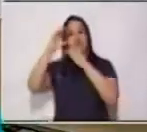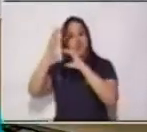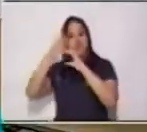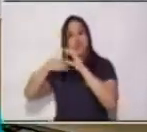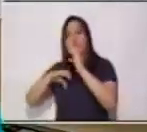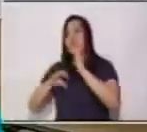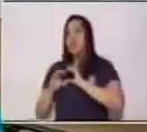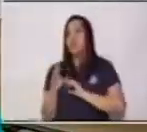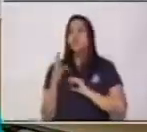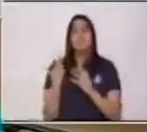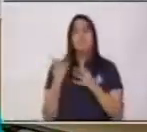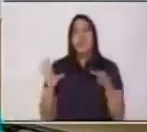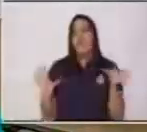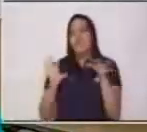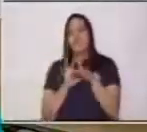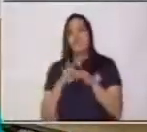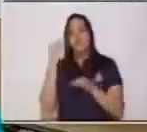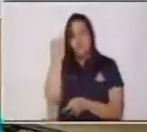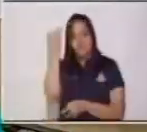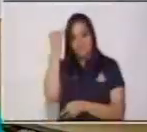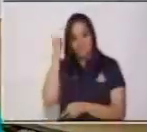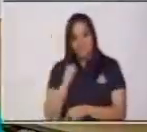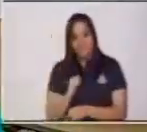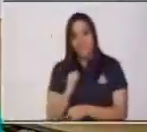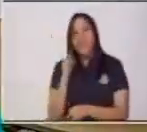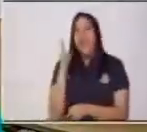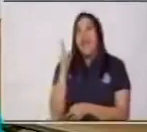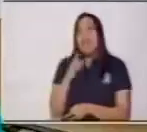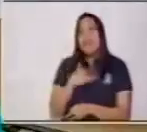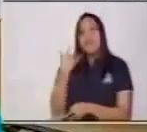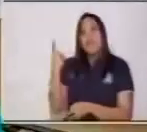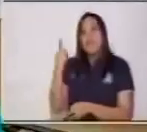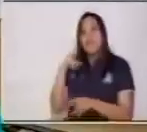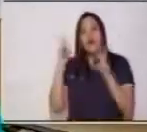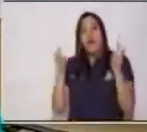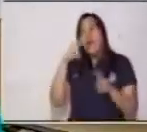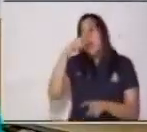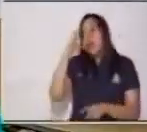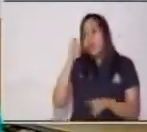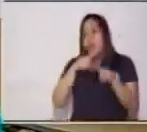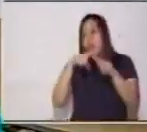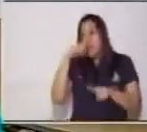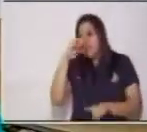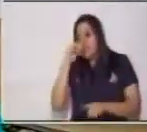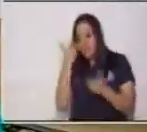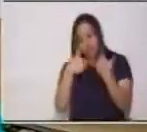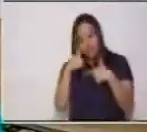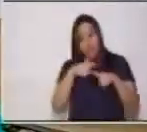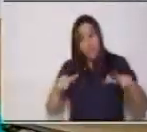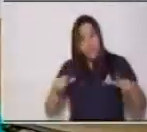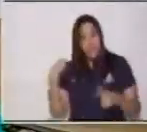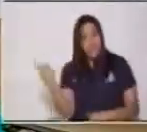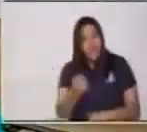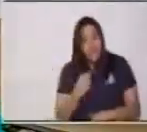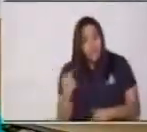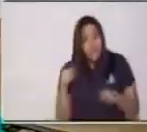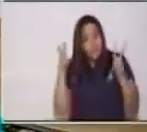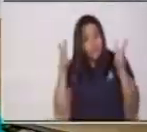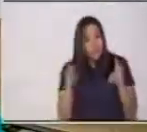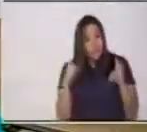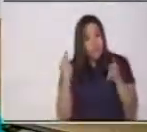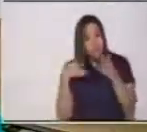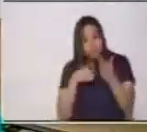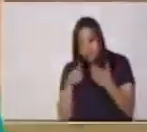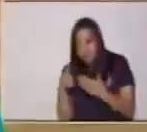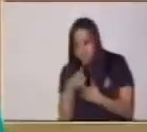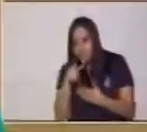unidos por una idea. En este sentido, el texto literario son todos aquellos textos que, por medio